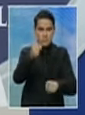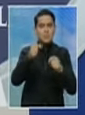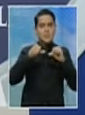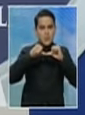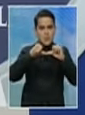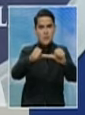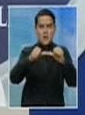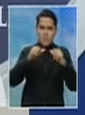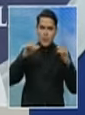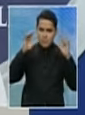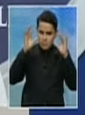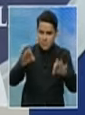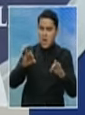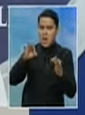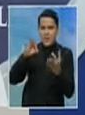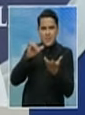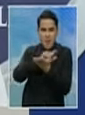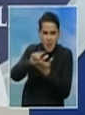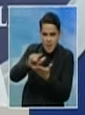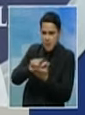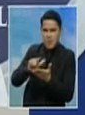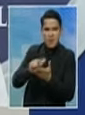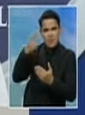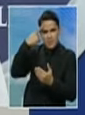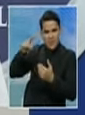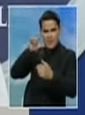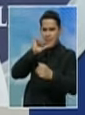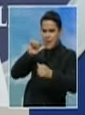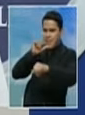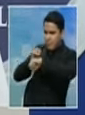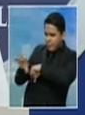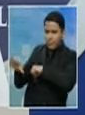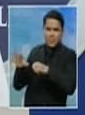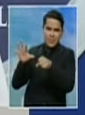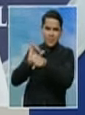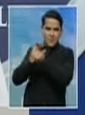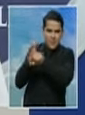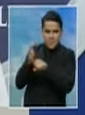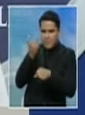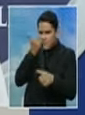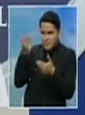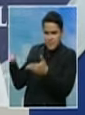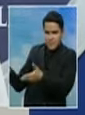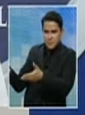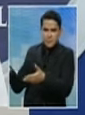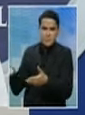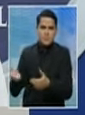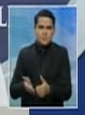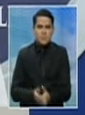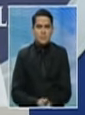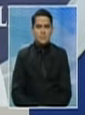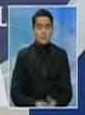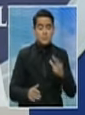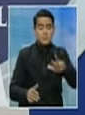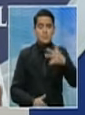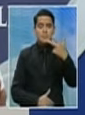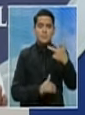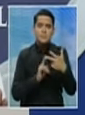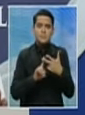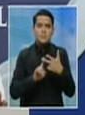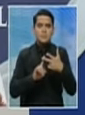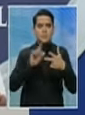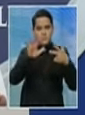protocolos sanitarios para evitar contagio establecidos por la Secretaría de Estado en el despacho de salud. Y 3.